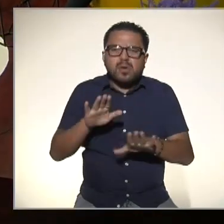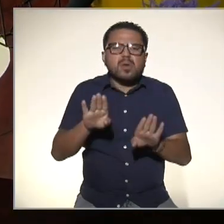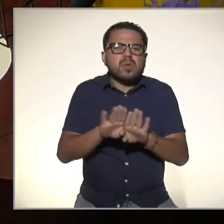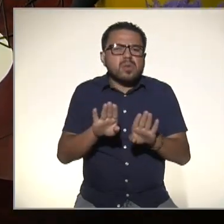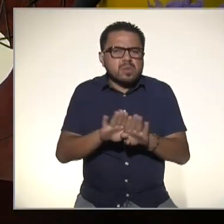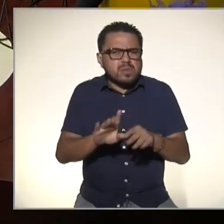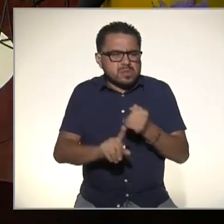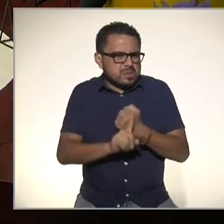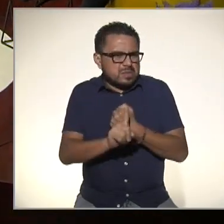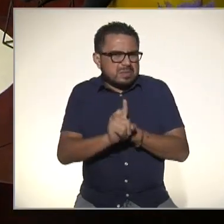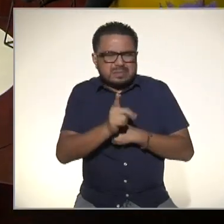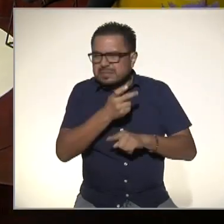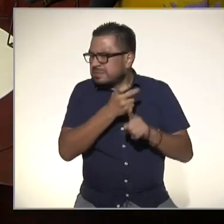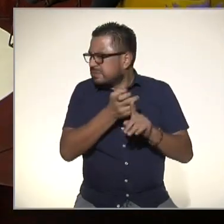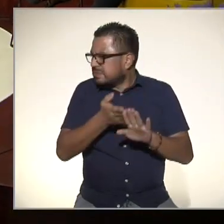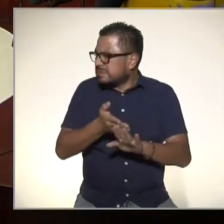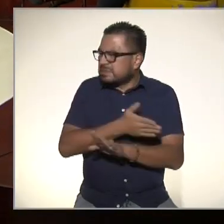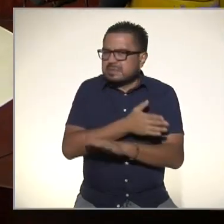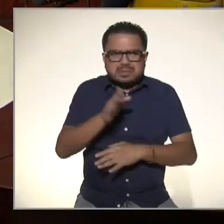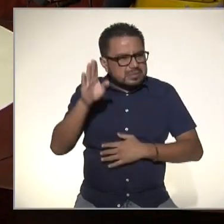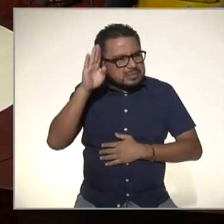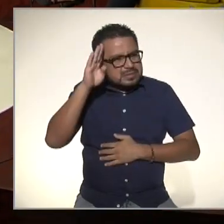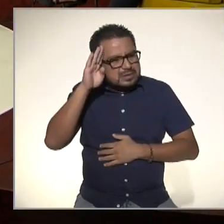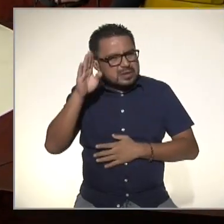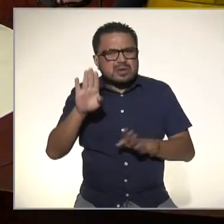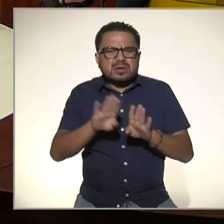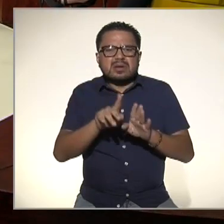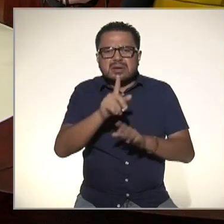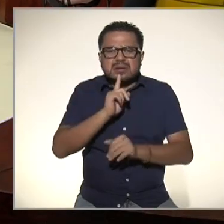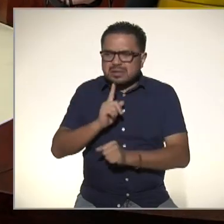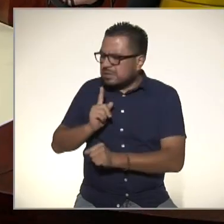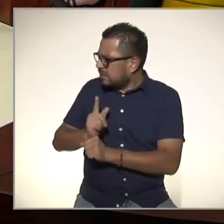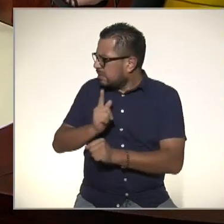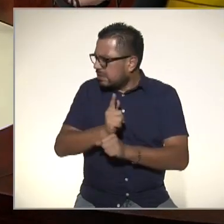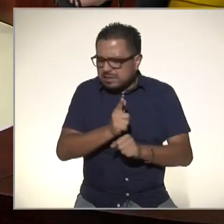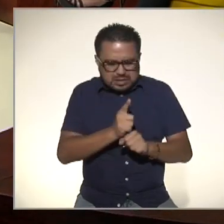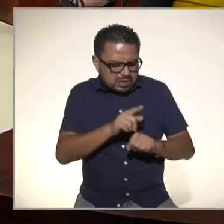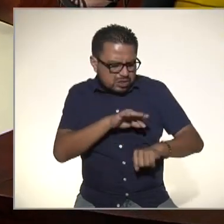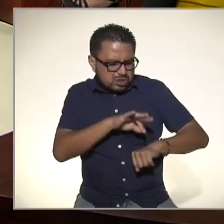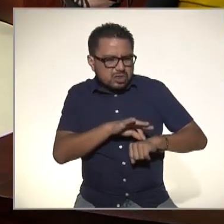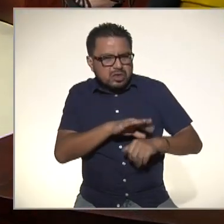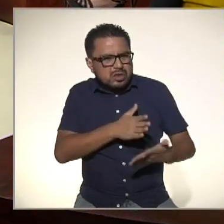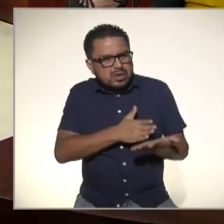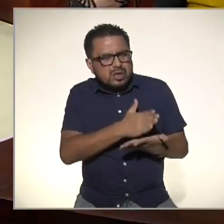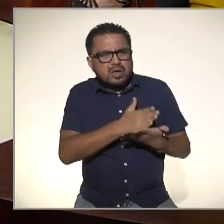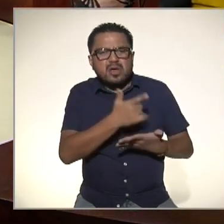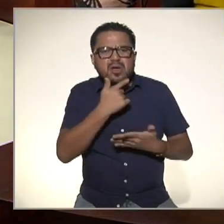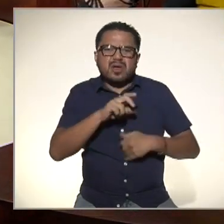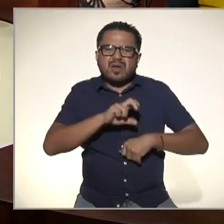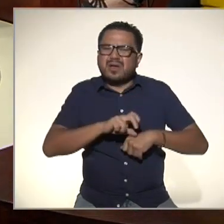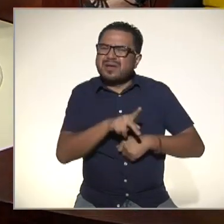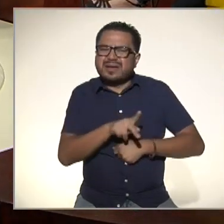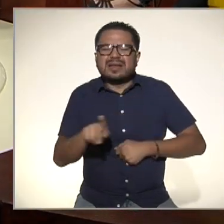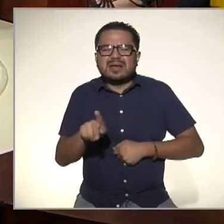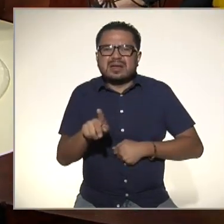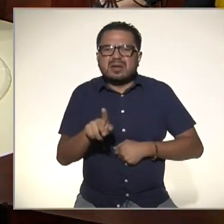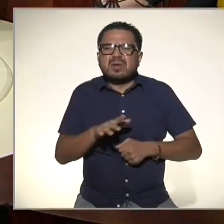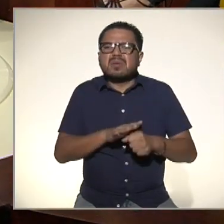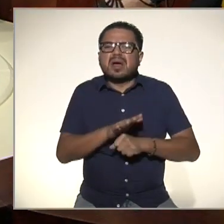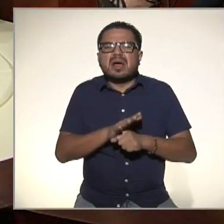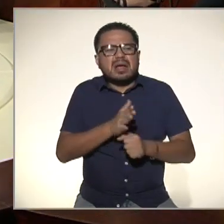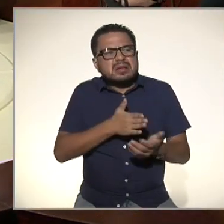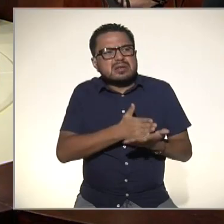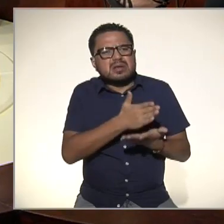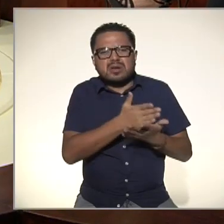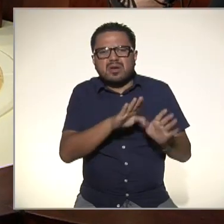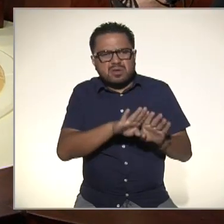afecta estas preconcepciones que hay? ¿Qué ven ustedes en su consulta? Que estas preconcepciones machistas, ¿a qué los llevan con ustedes